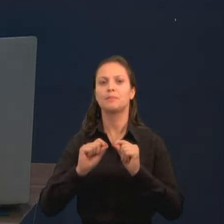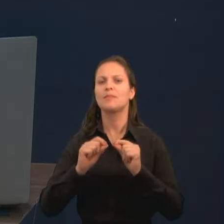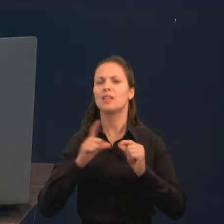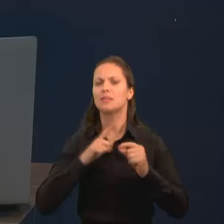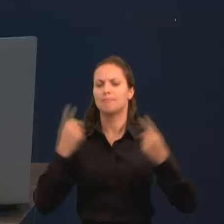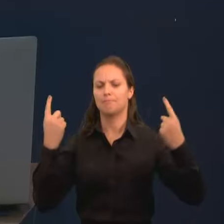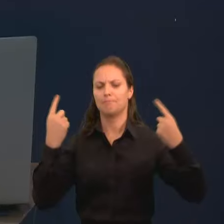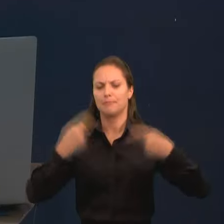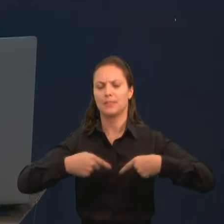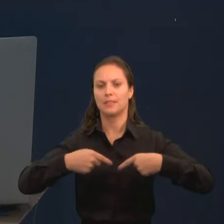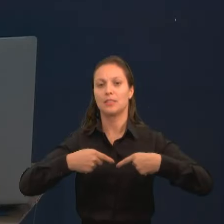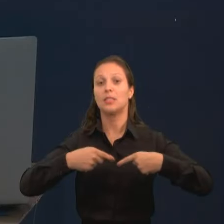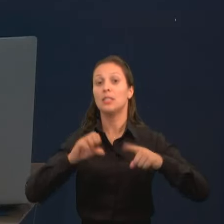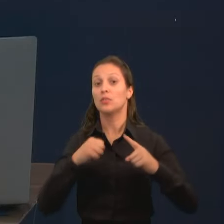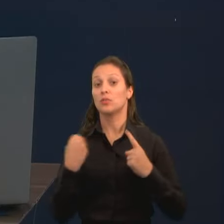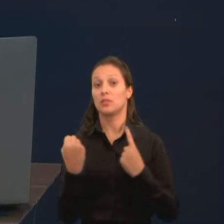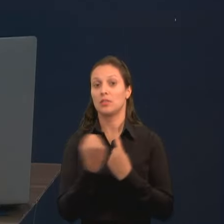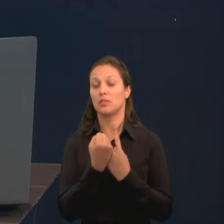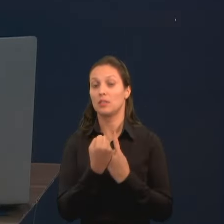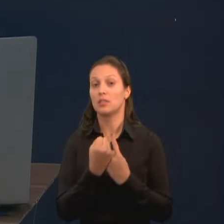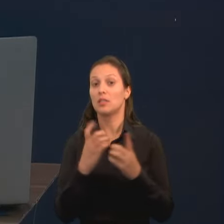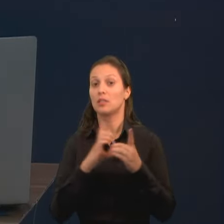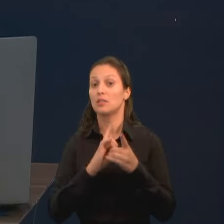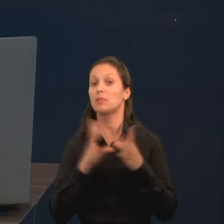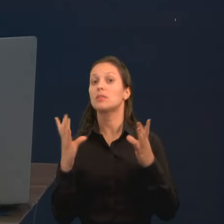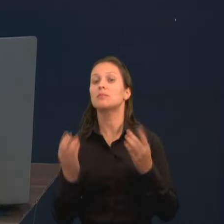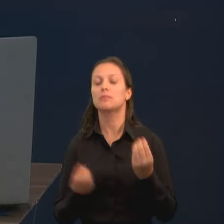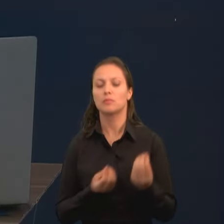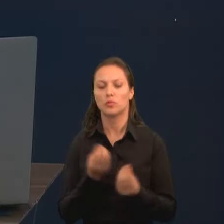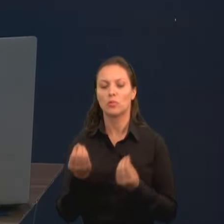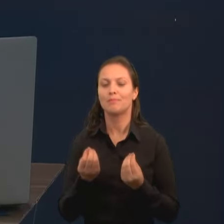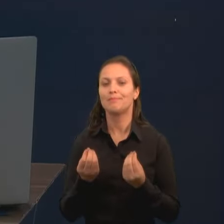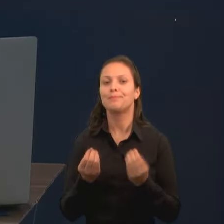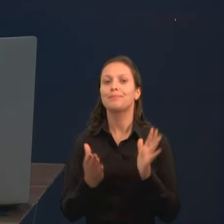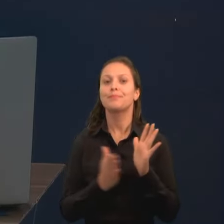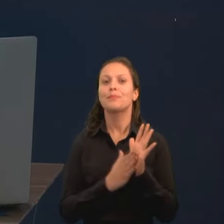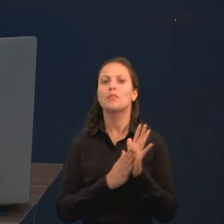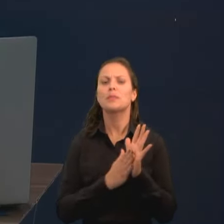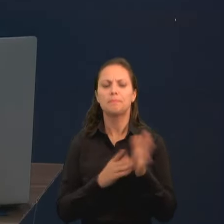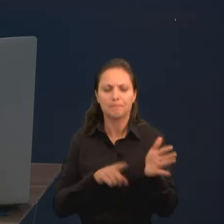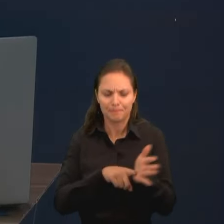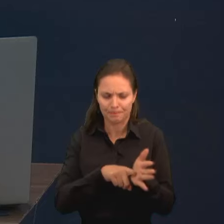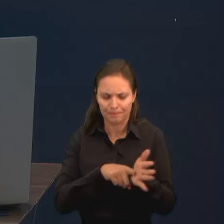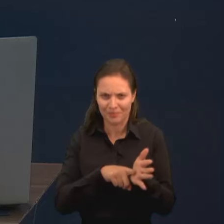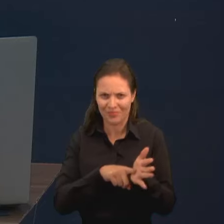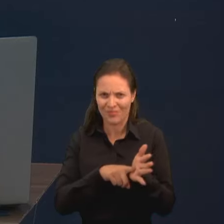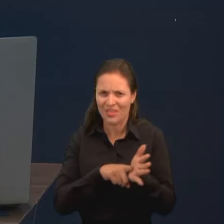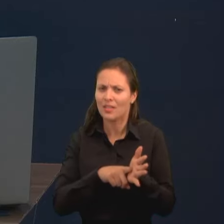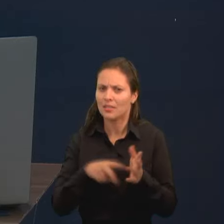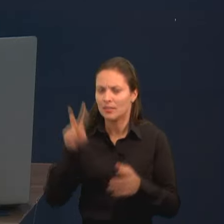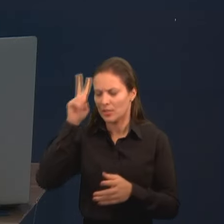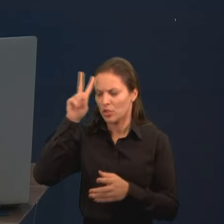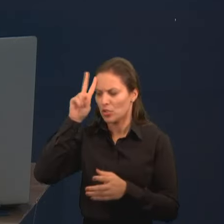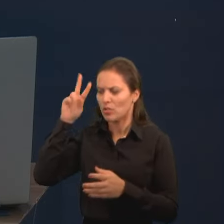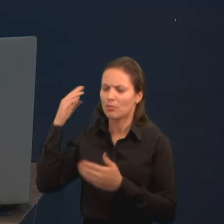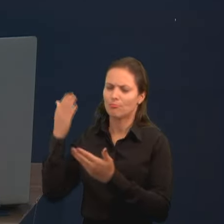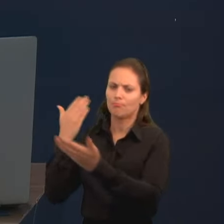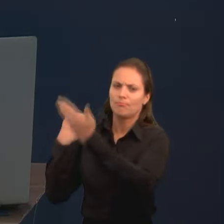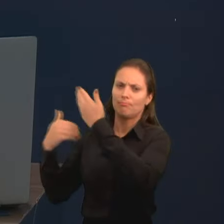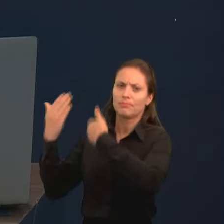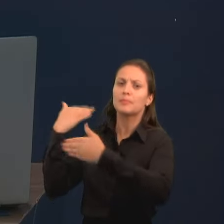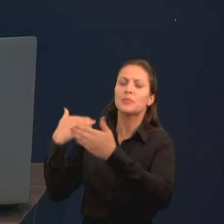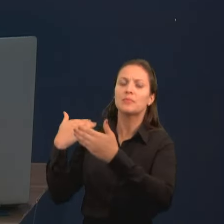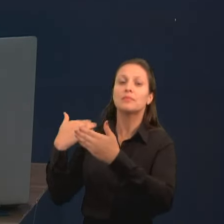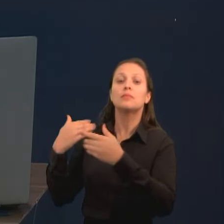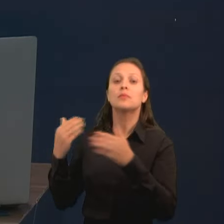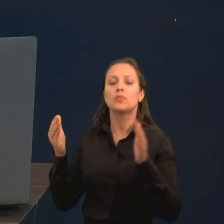estos nuevos desafíos para las sociedades democráticas a partir de un análisis histórico